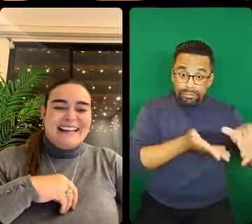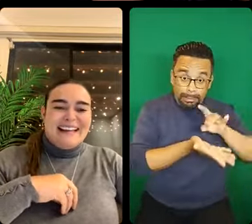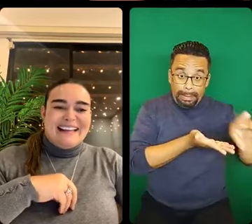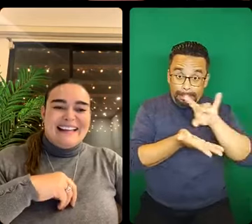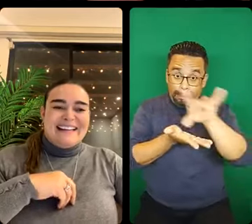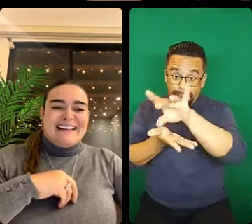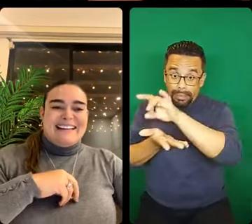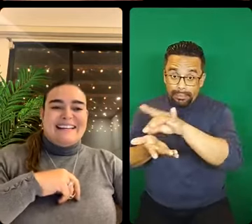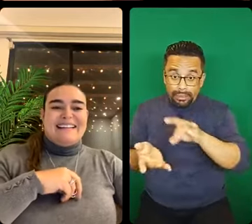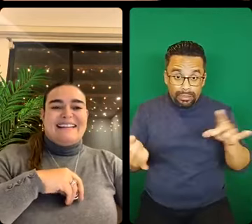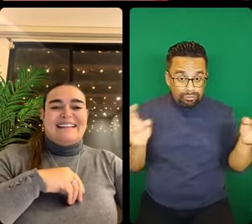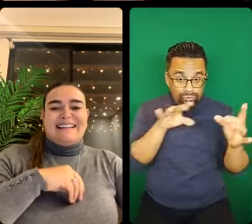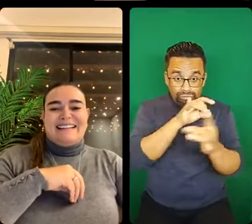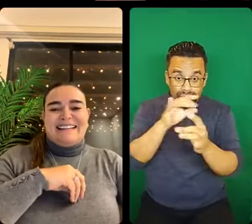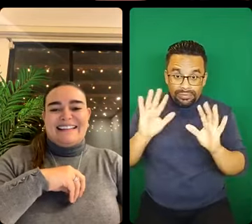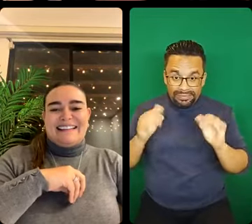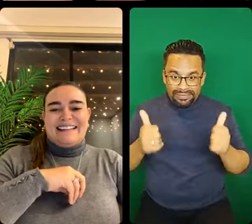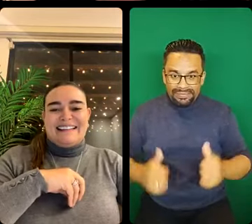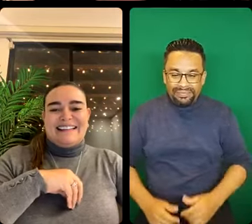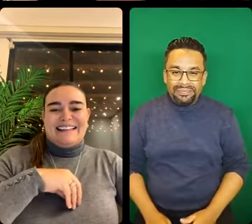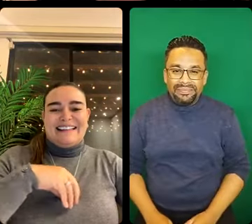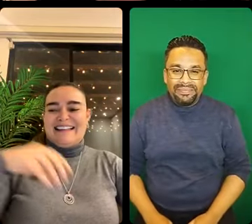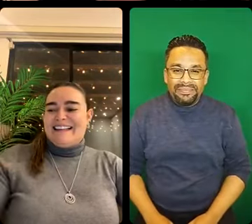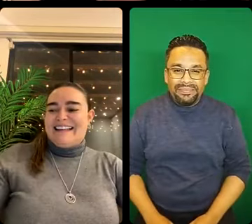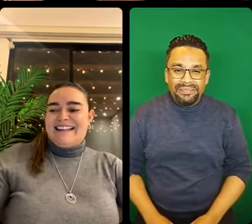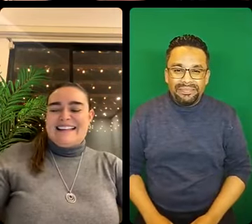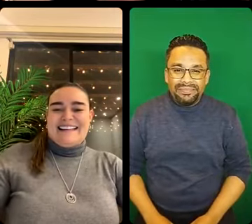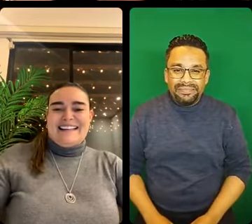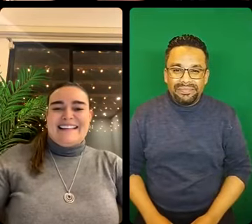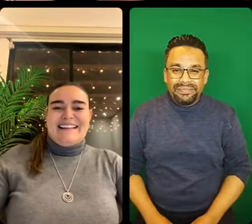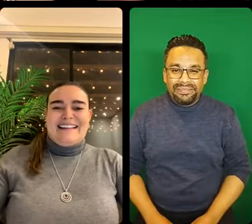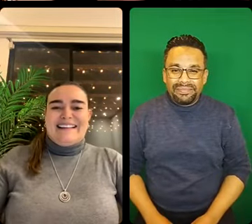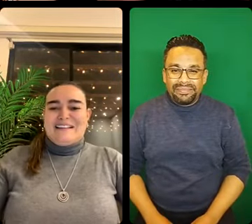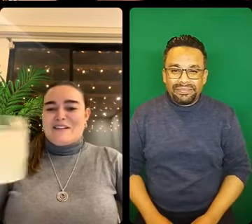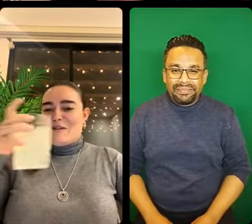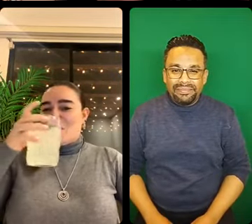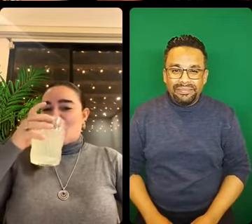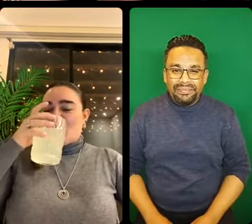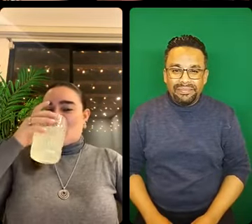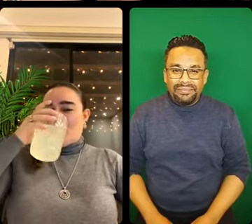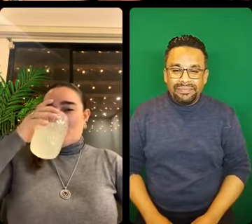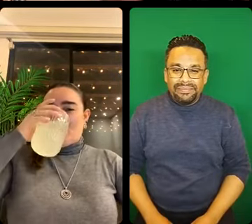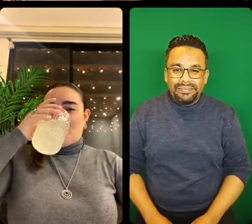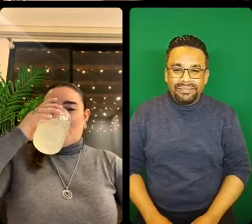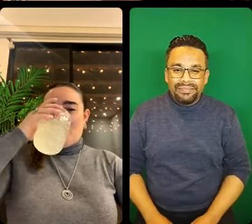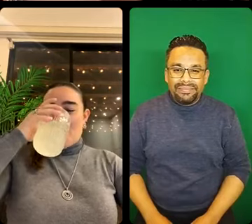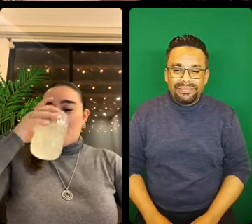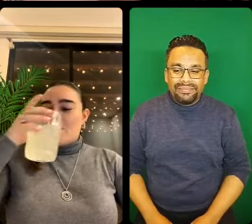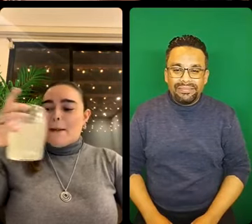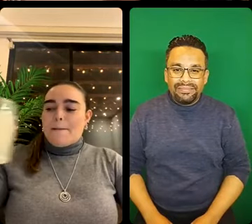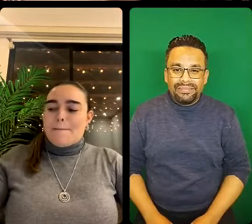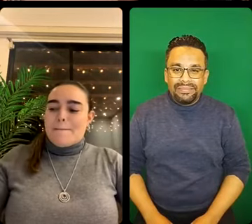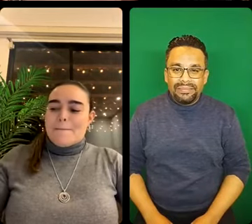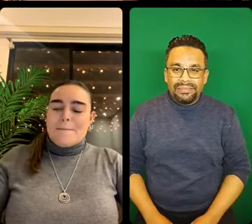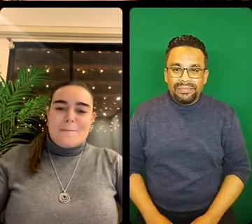quedemos chismoseando ahorita. Besitos. Compartan. Sí. Sí, sí, sí, sí.